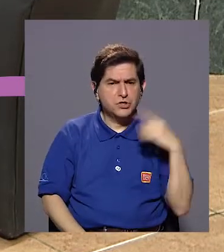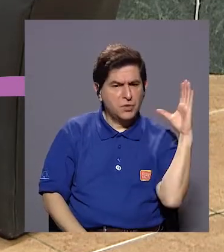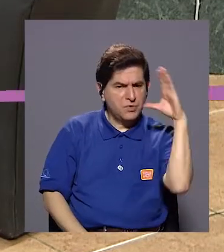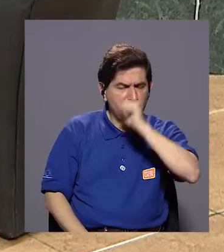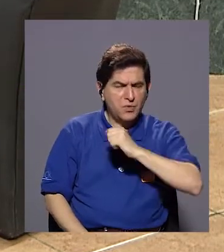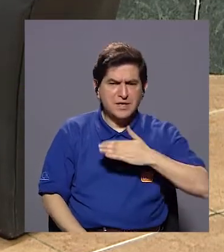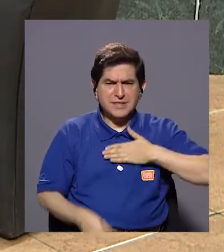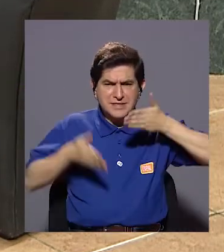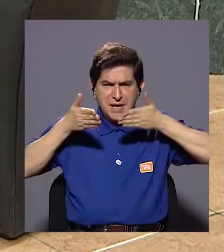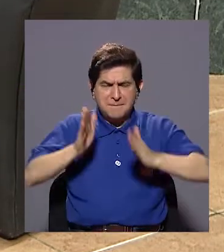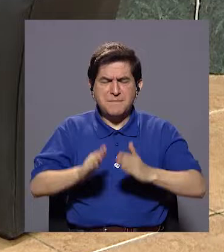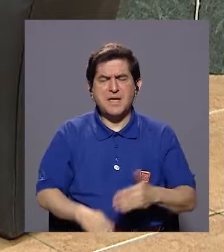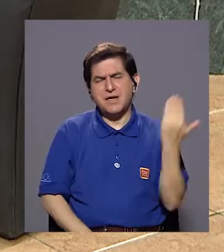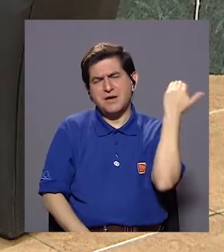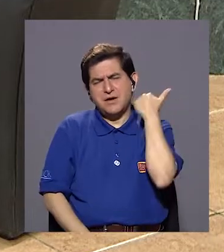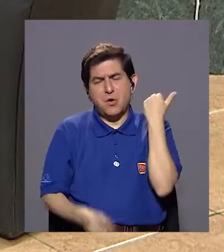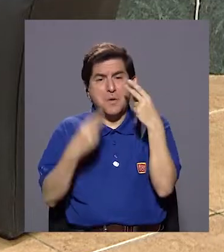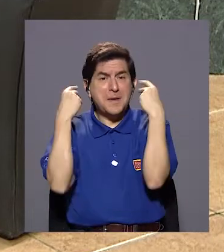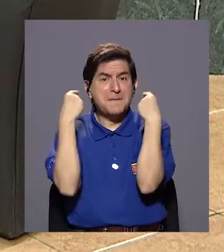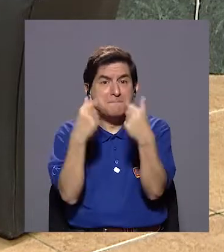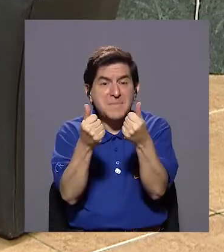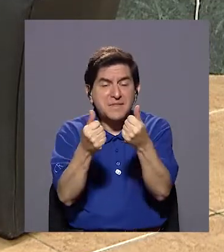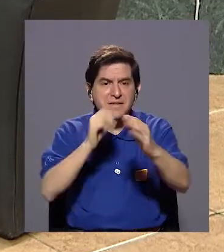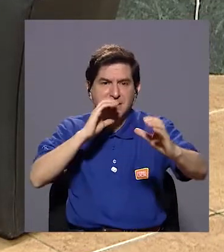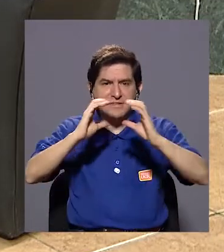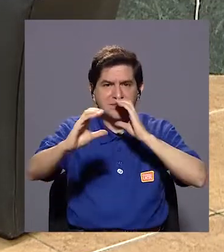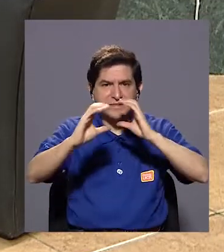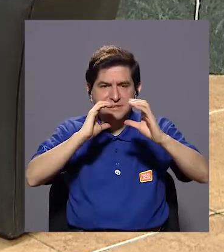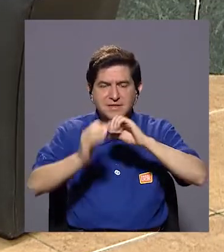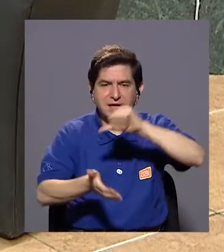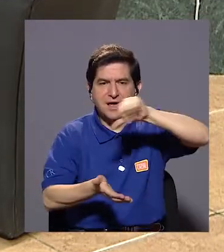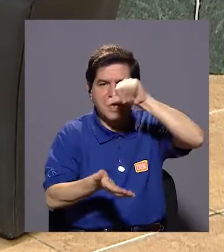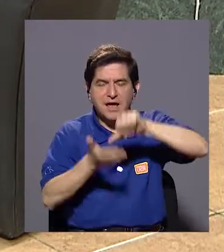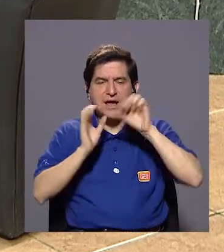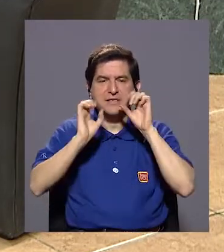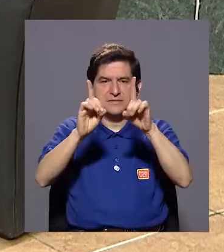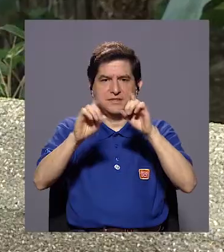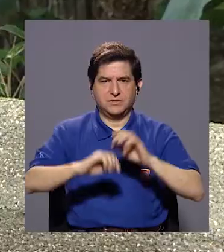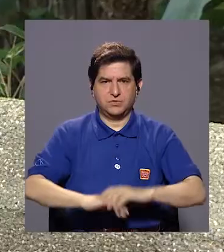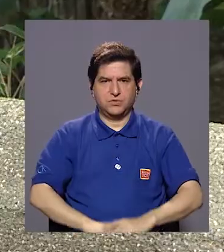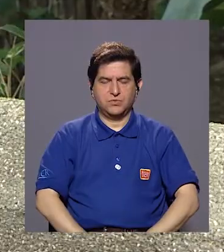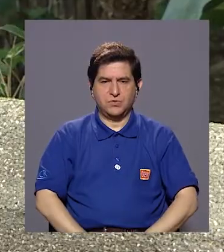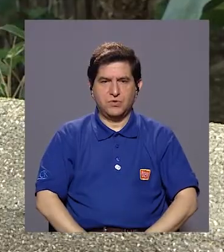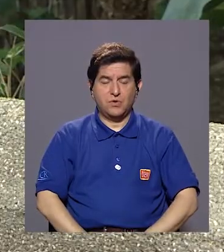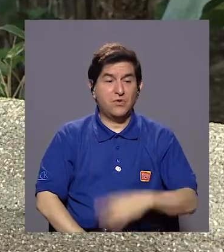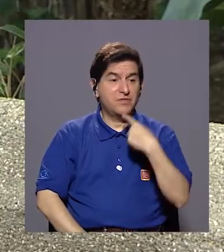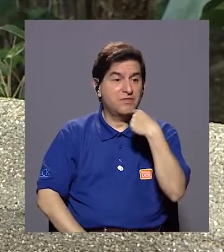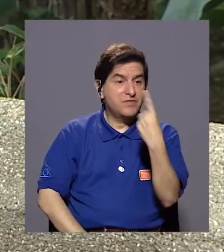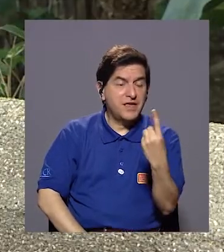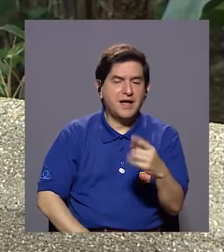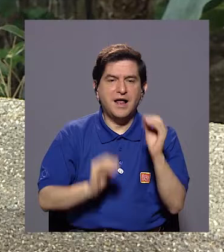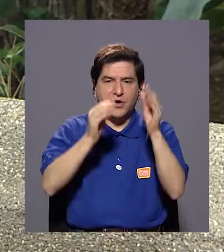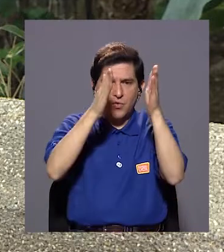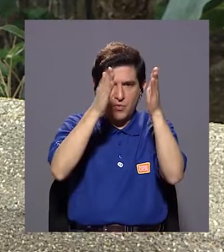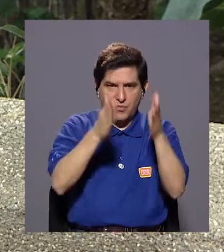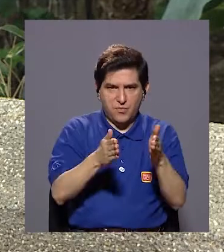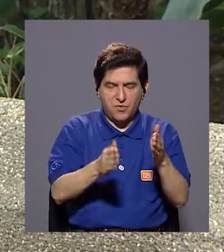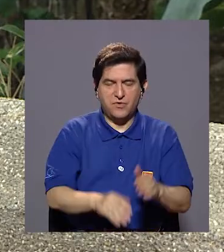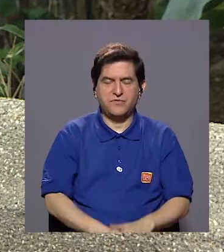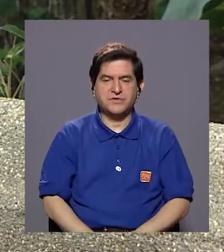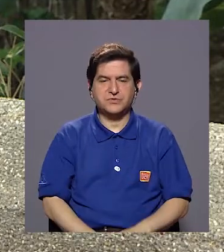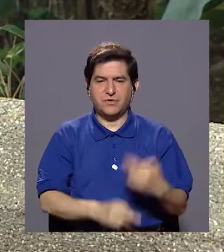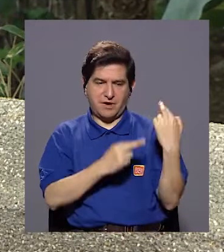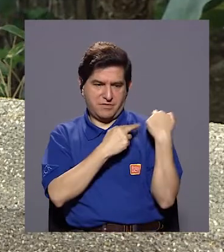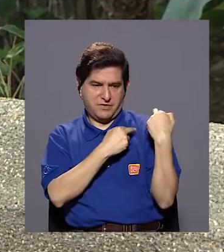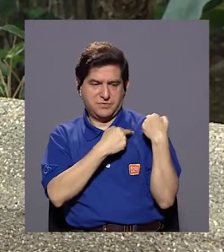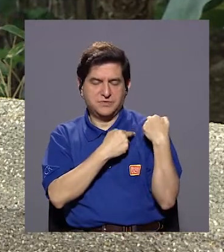mi hijo está siendo violentado, inmediatamente comuníquelo al centro educativo. comuníquelo a la profesora, digamos, a cargo,